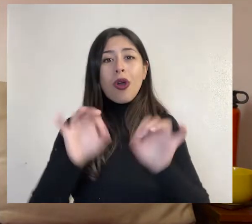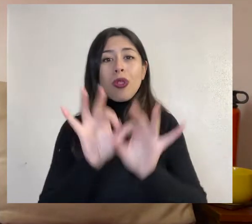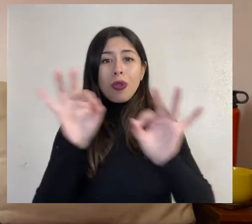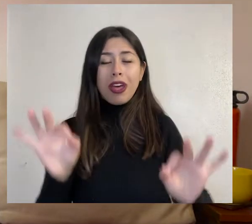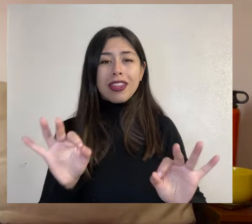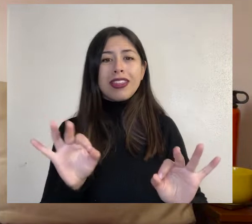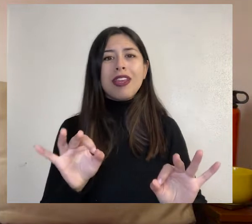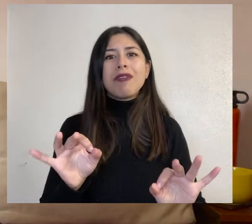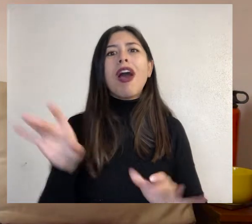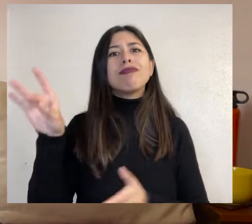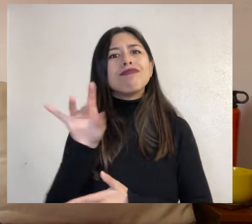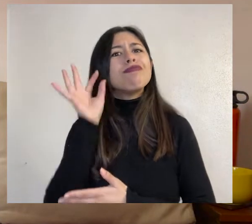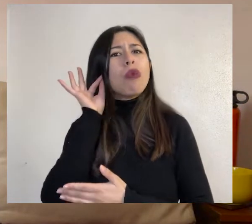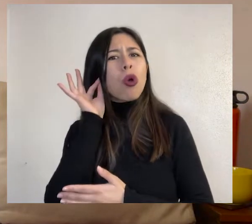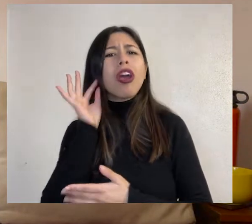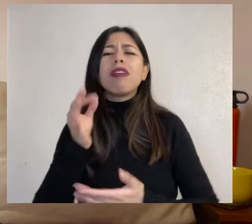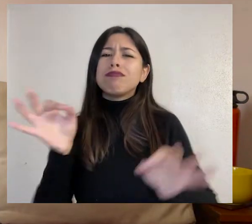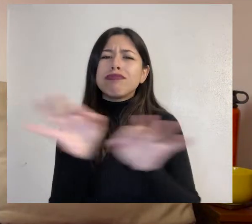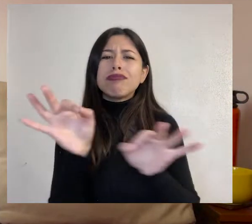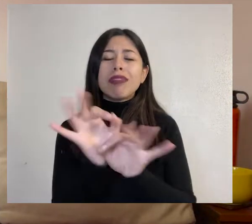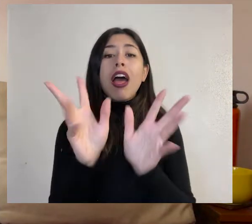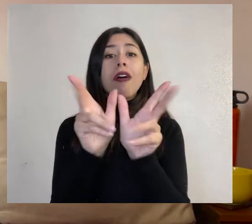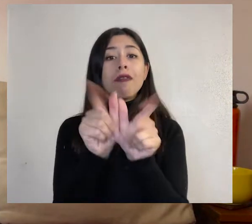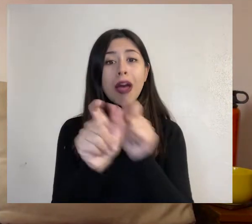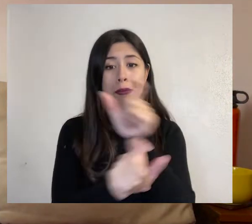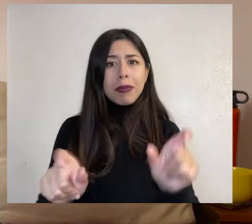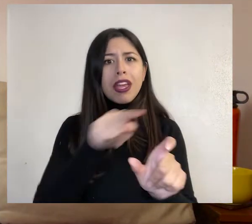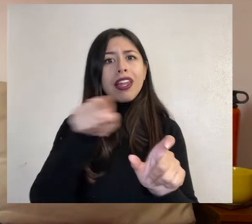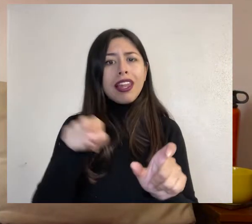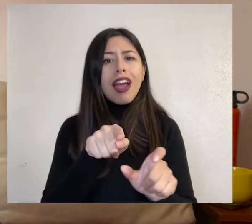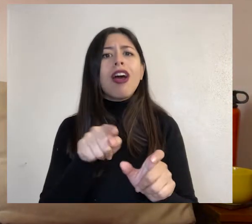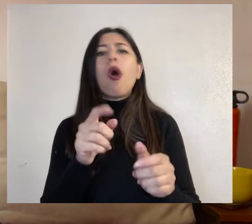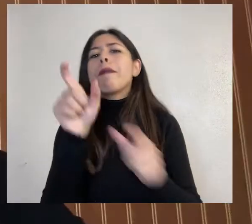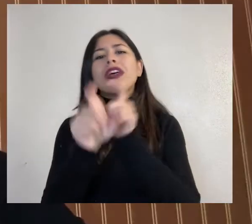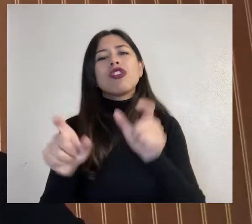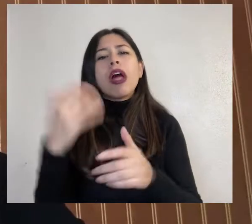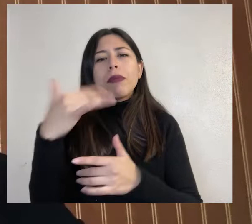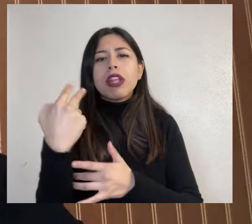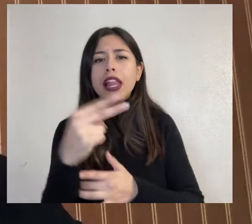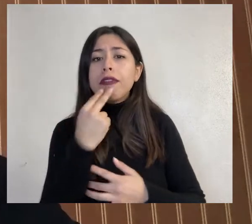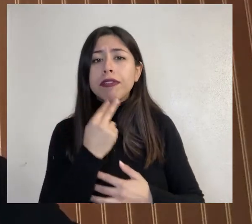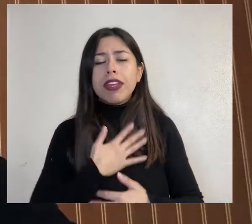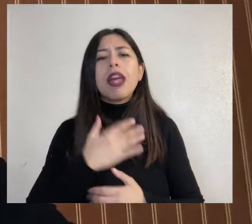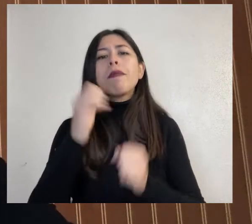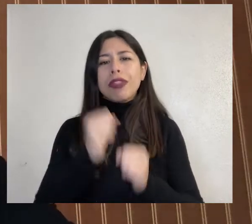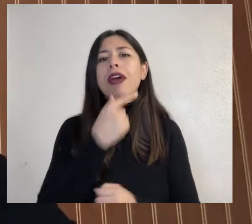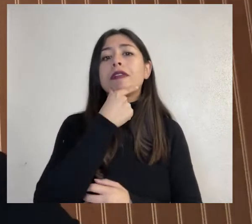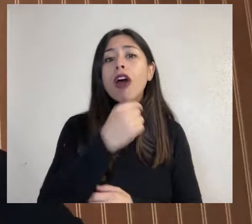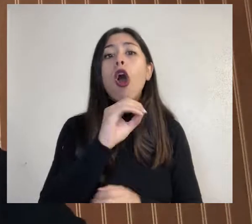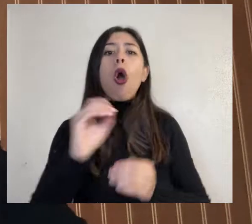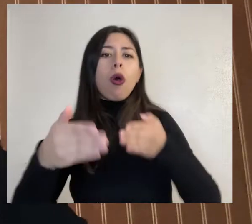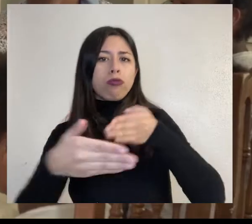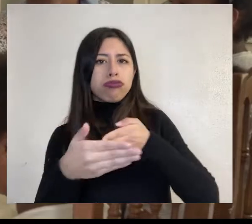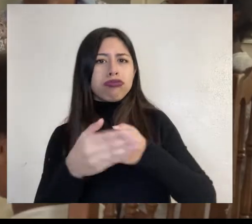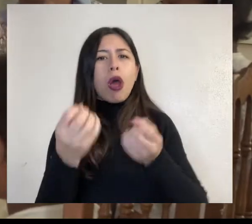contó sobre cómo la familia y las personas significativas podrían ser un obstaculizador o facilitador de los procesos de aprendizaje.